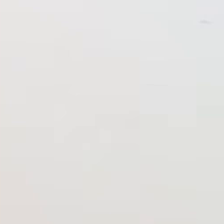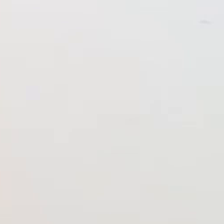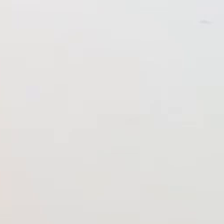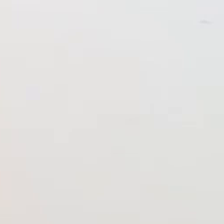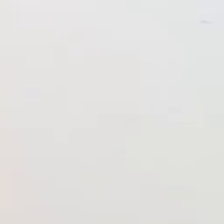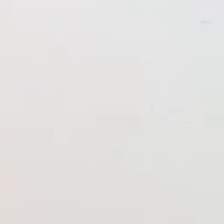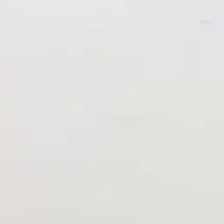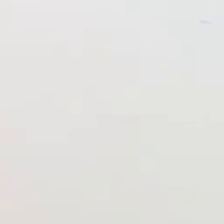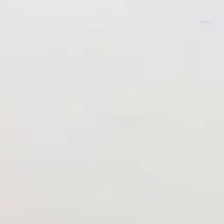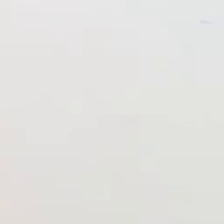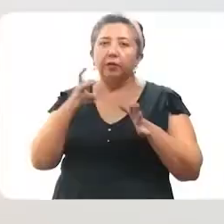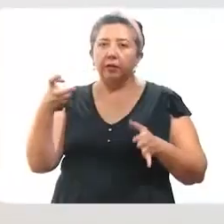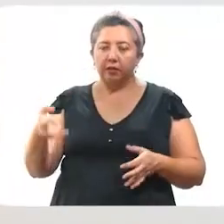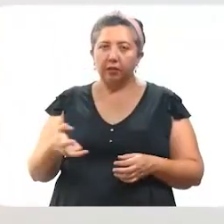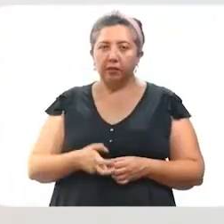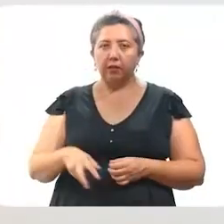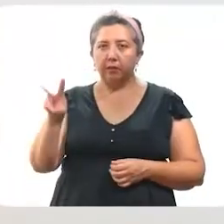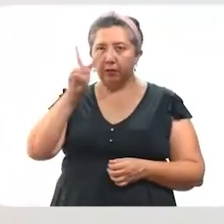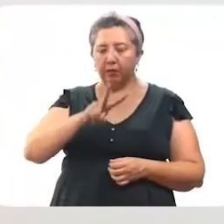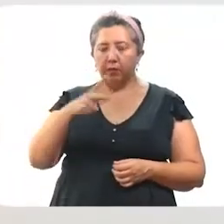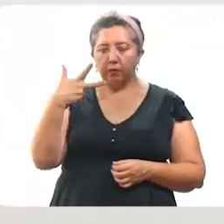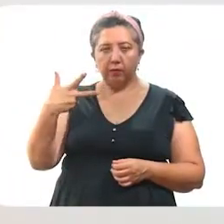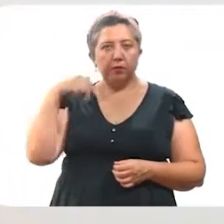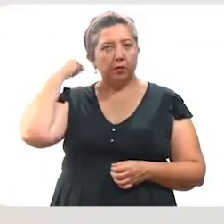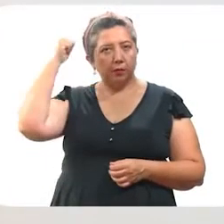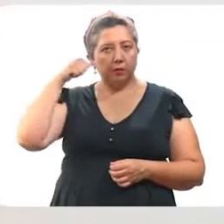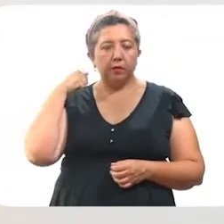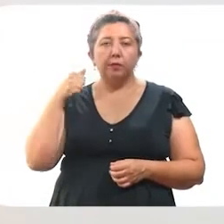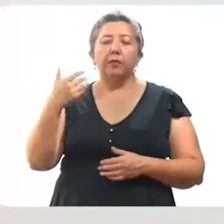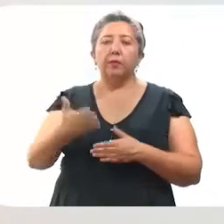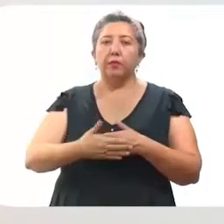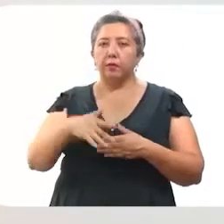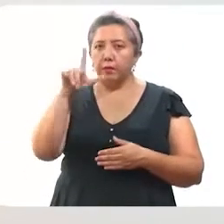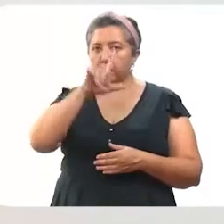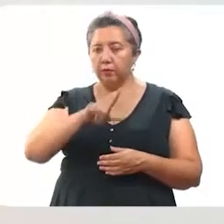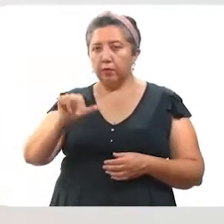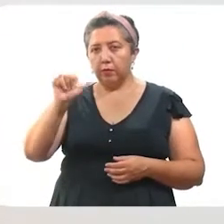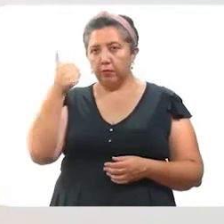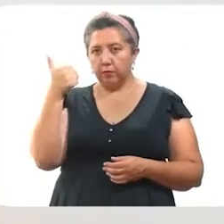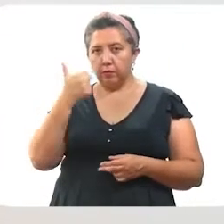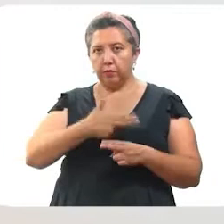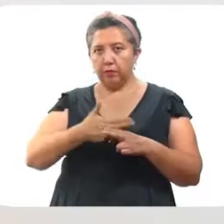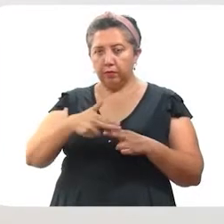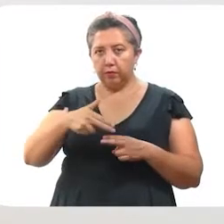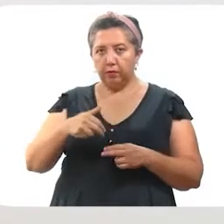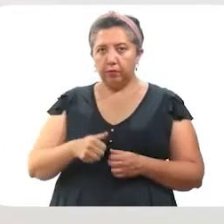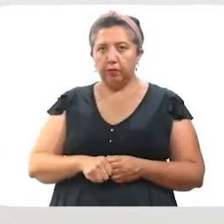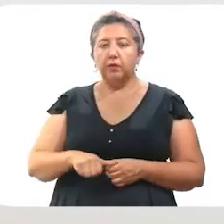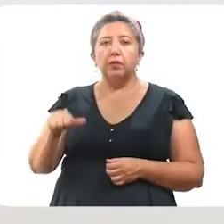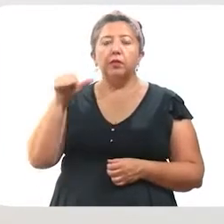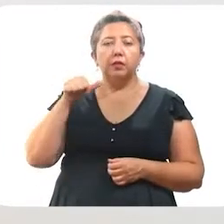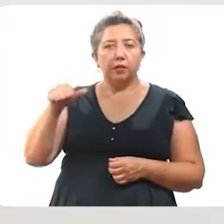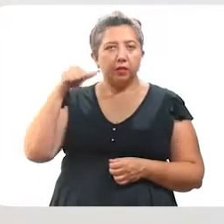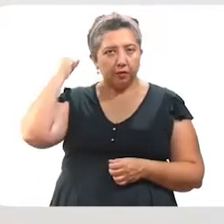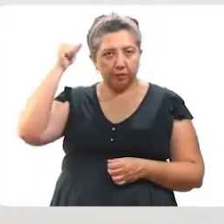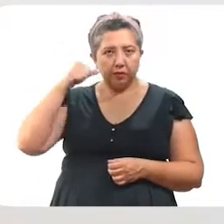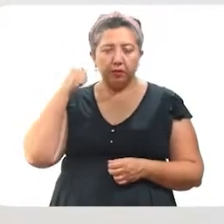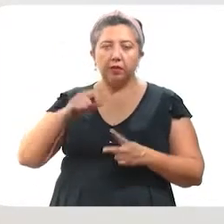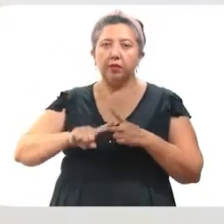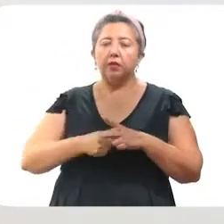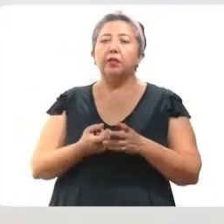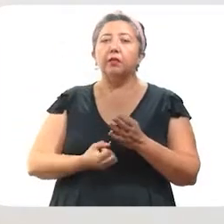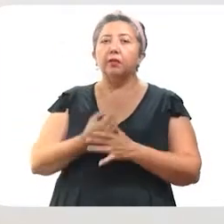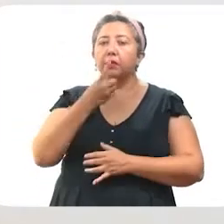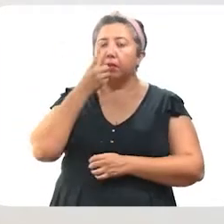el inicio es el parte médico de este viernes 8 de abril a partir del próximo lunes 11 hasta el 10 hasta el 16 de abril iniciará la nueva